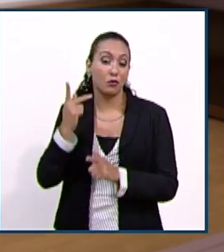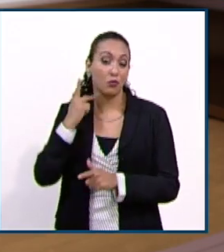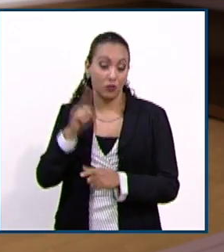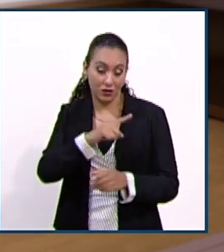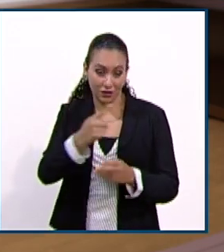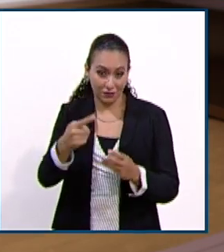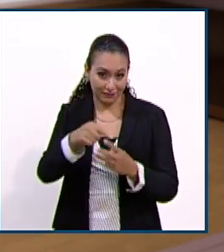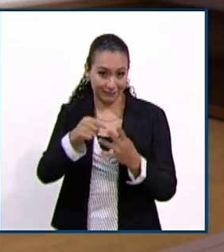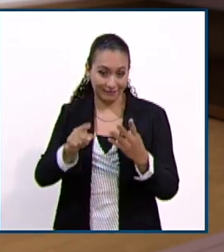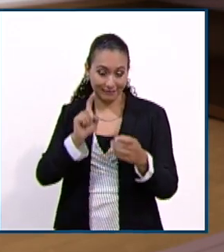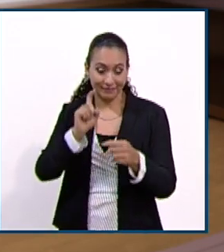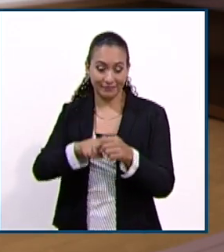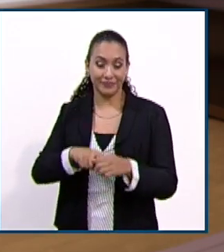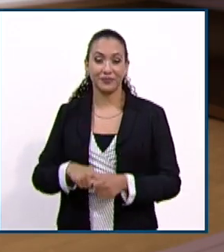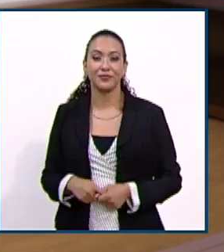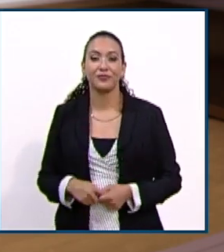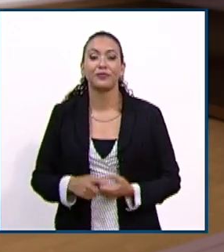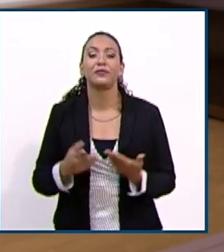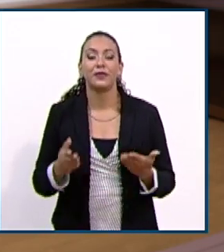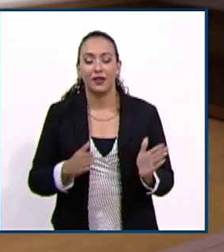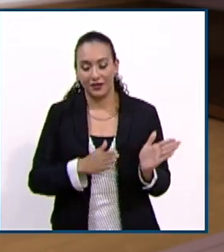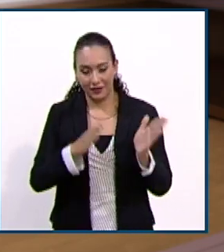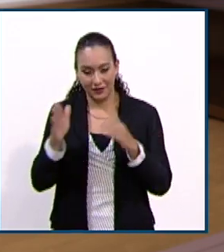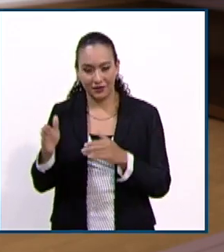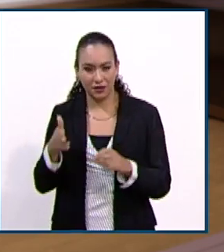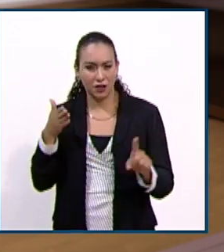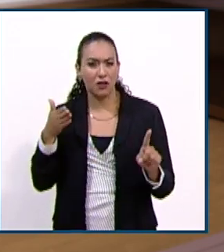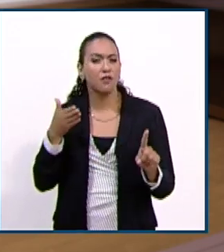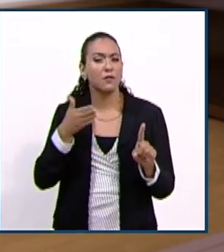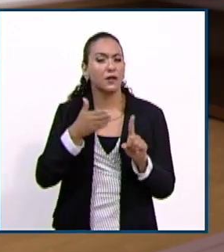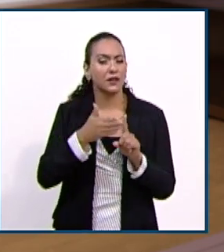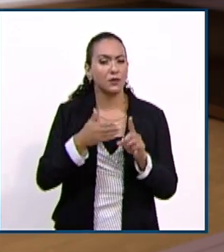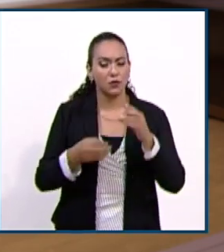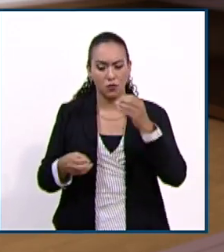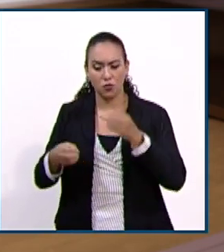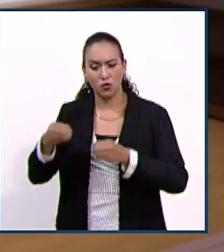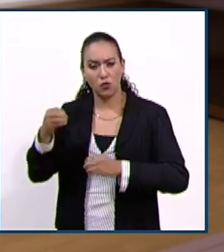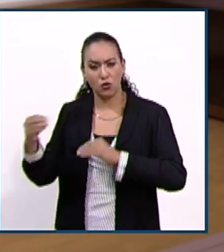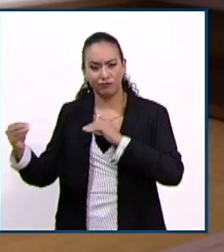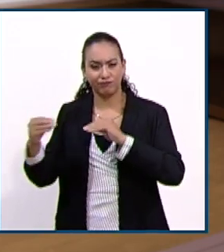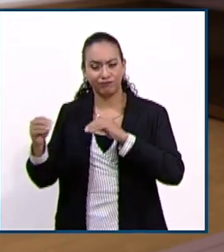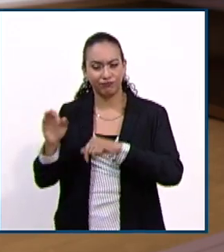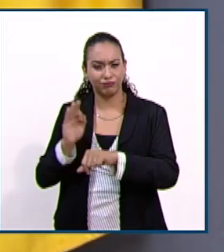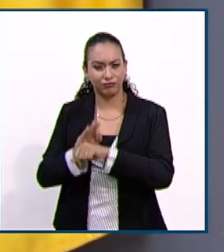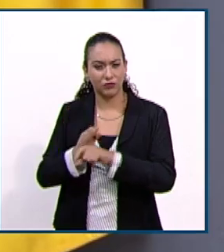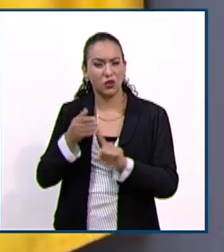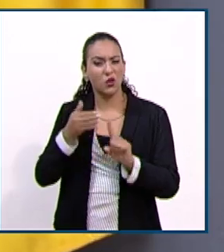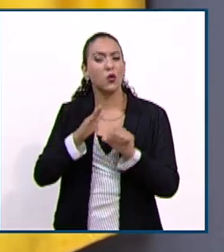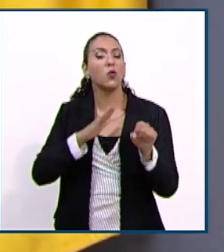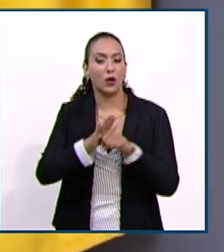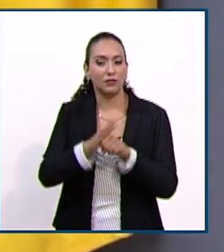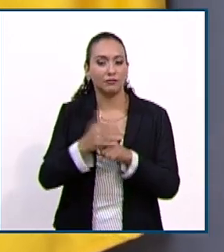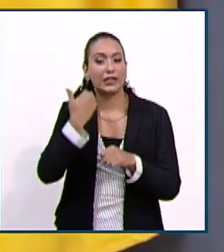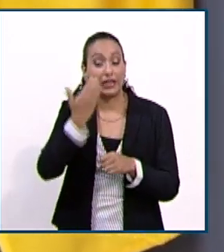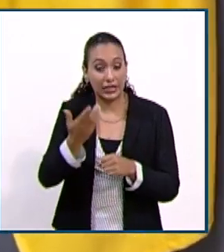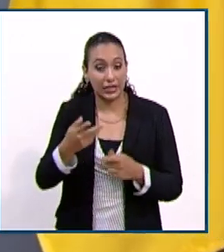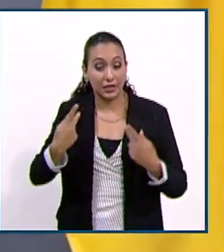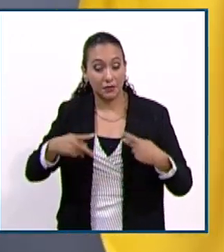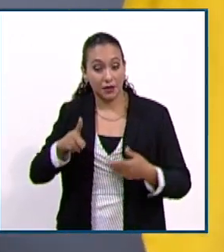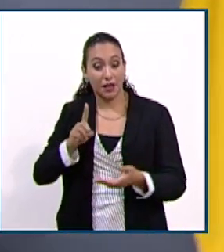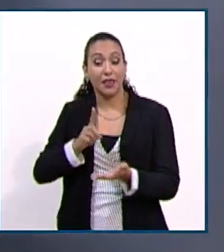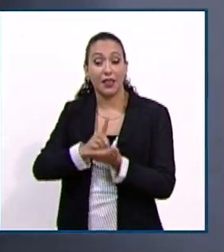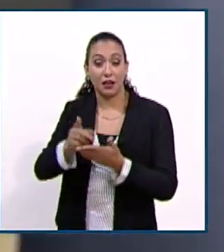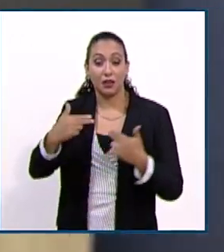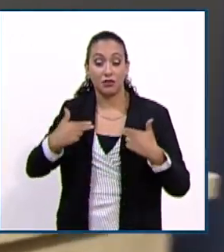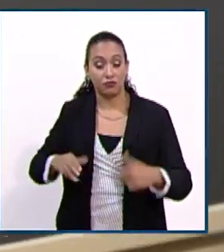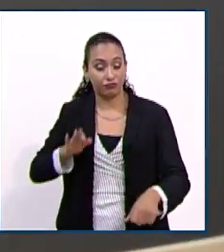En otra información, la función principal del juicio de amparo es que se cumpla con la defensa de los derechos de todas las personas, por lo que se consolida